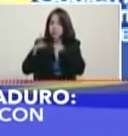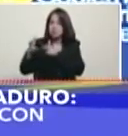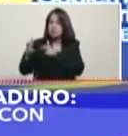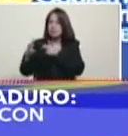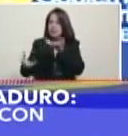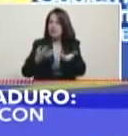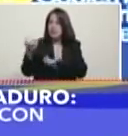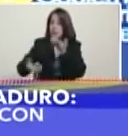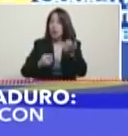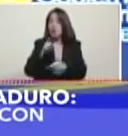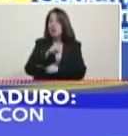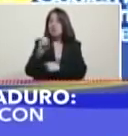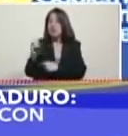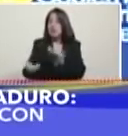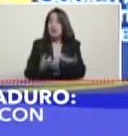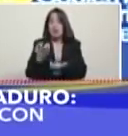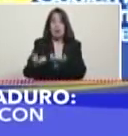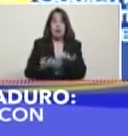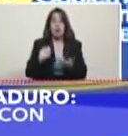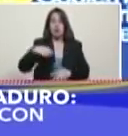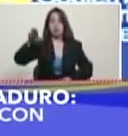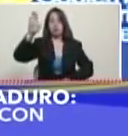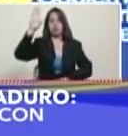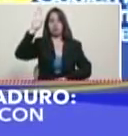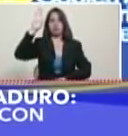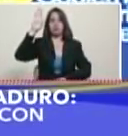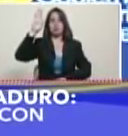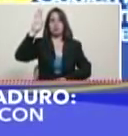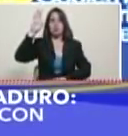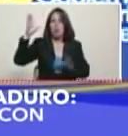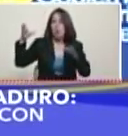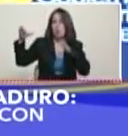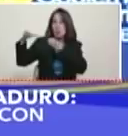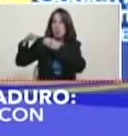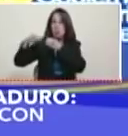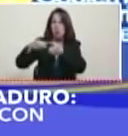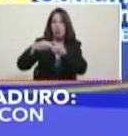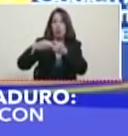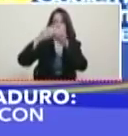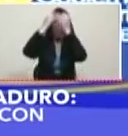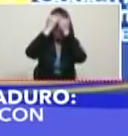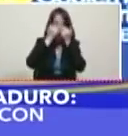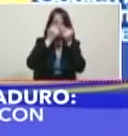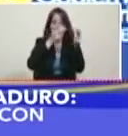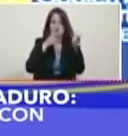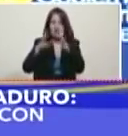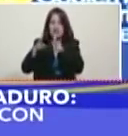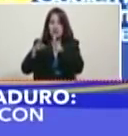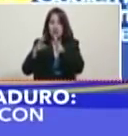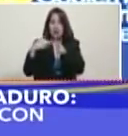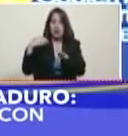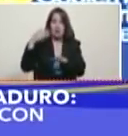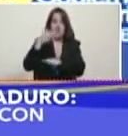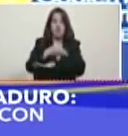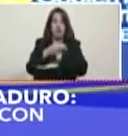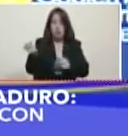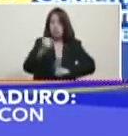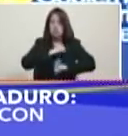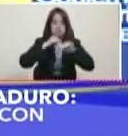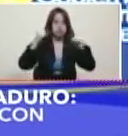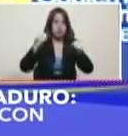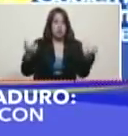el 10 de enero, mientras yo me estaba juramentando, una banda terrorista de la oposición golpista puso una bomba y